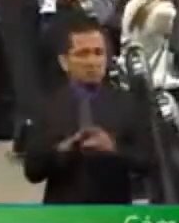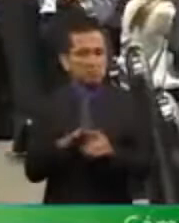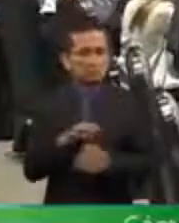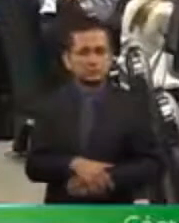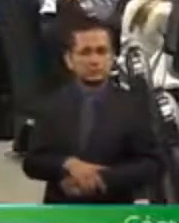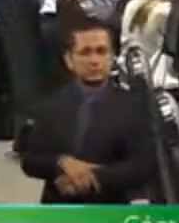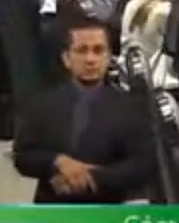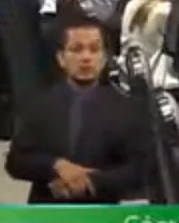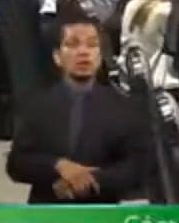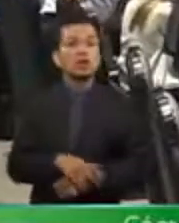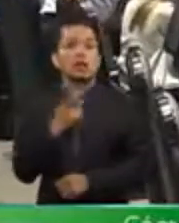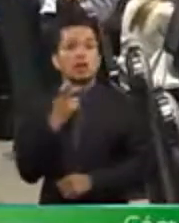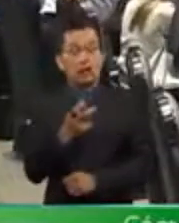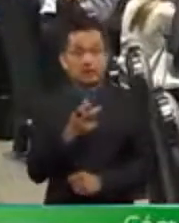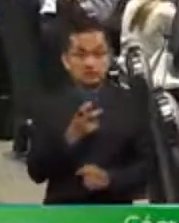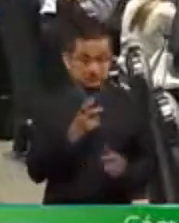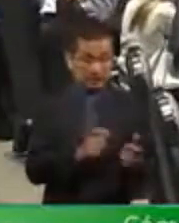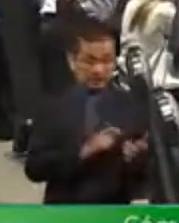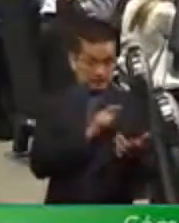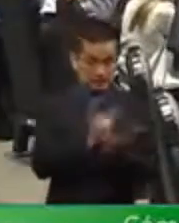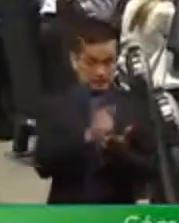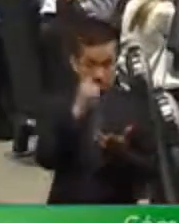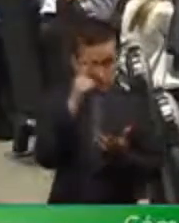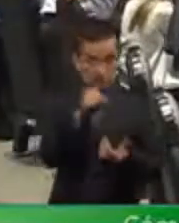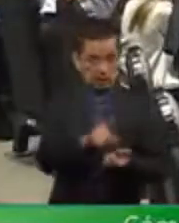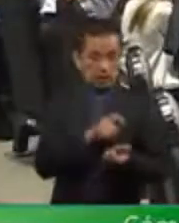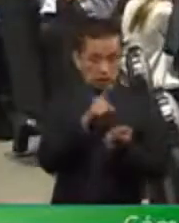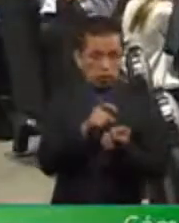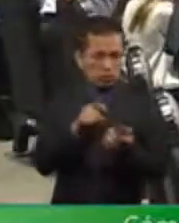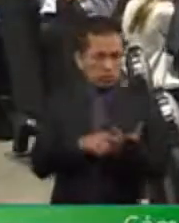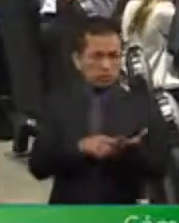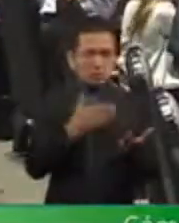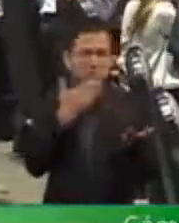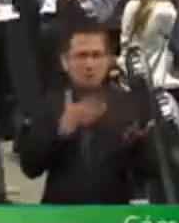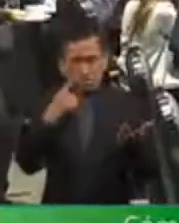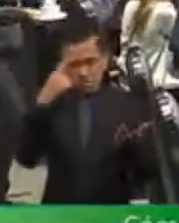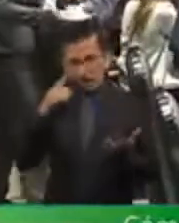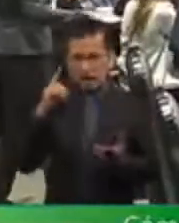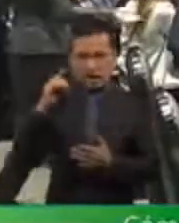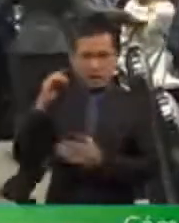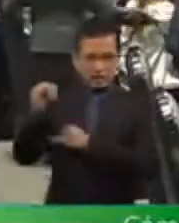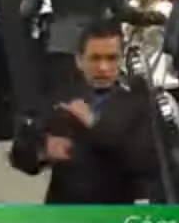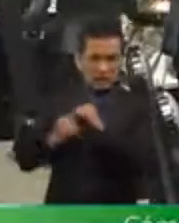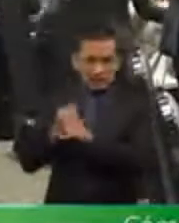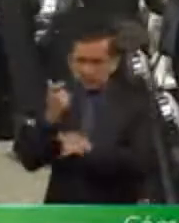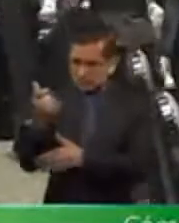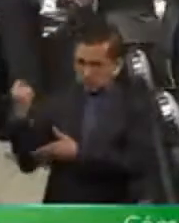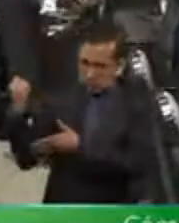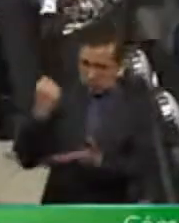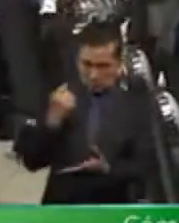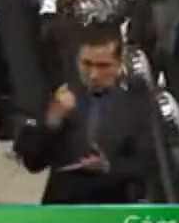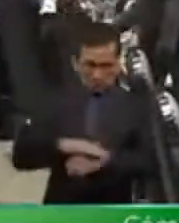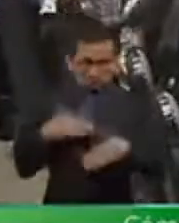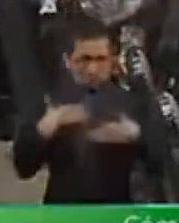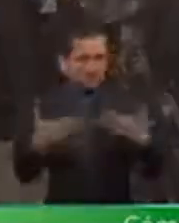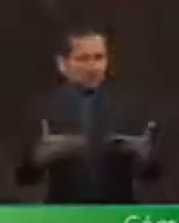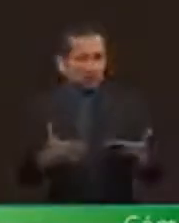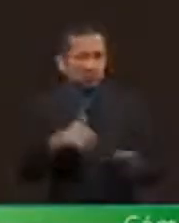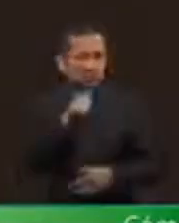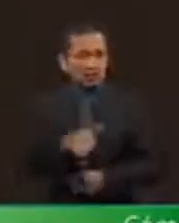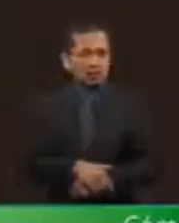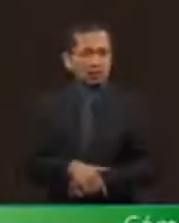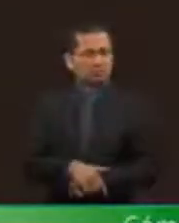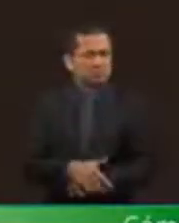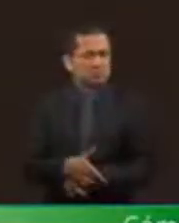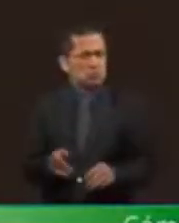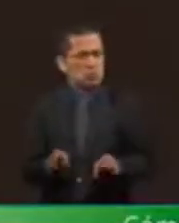resumen, el paquete económico no despierta la confianza de los agentes de la economía. Entonces, ¿cómo